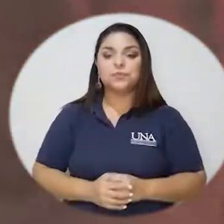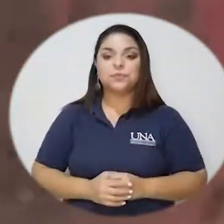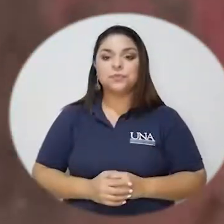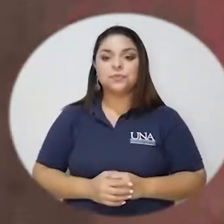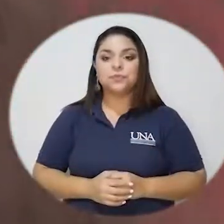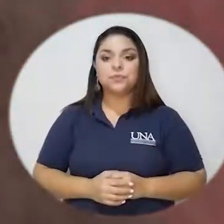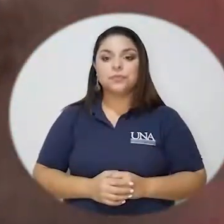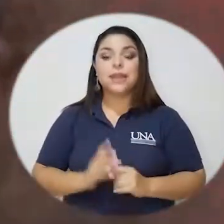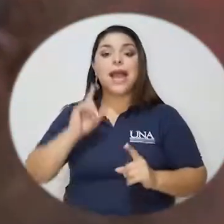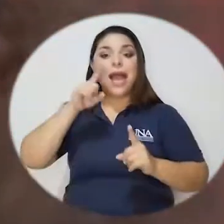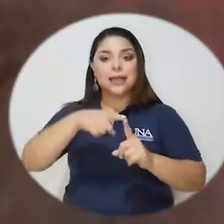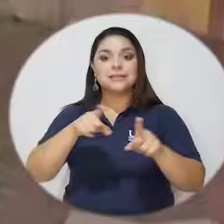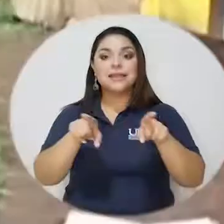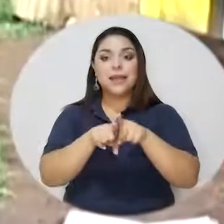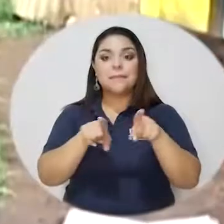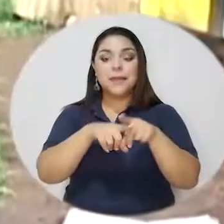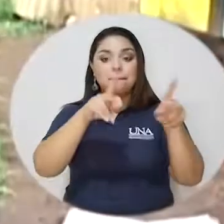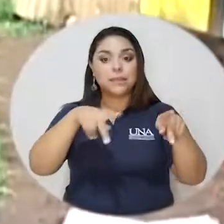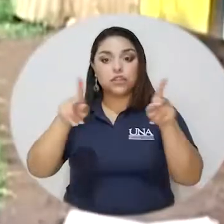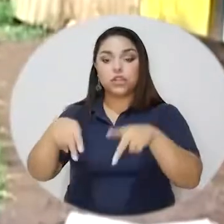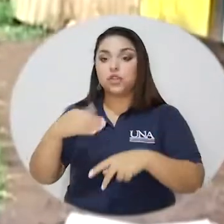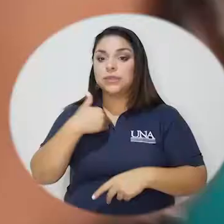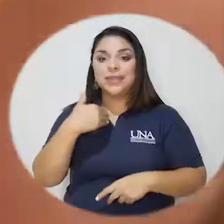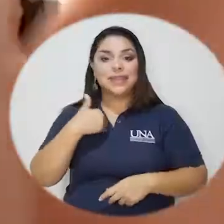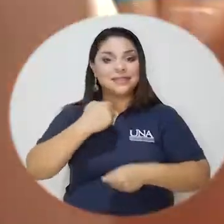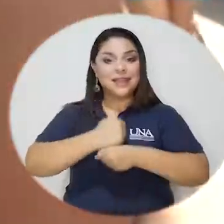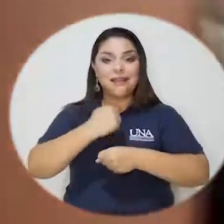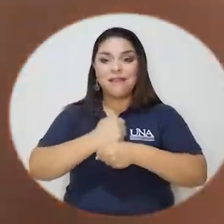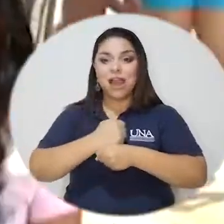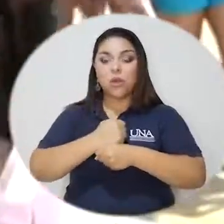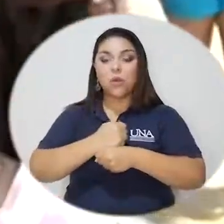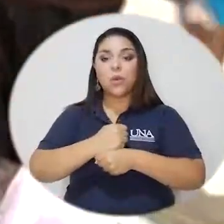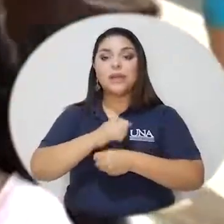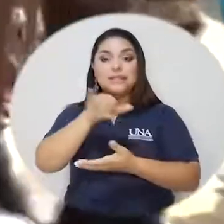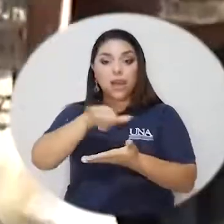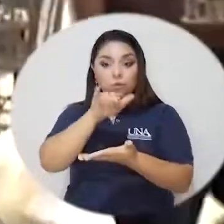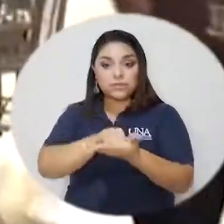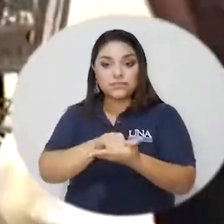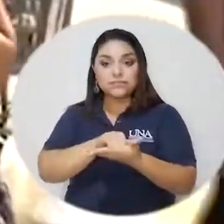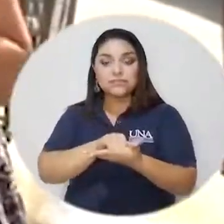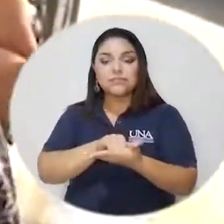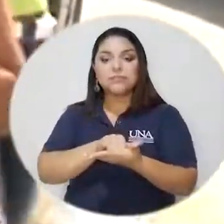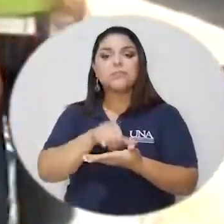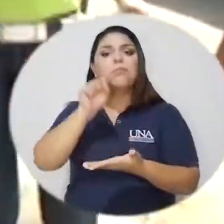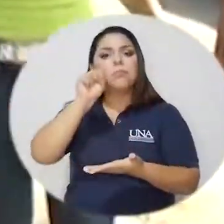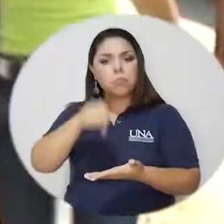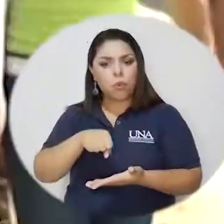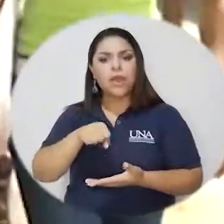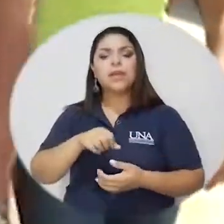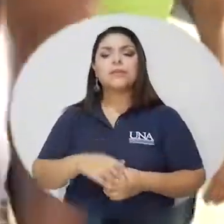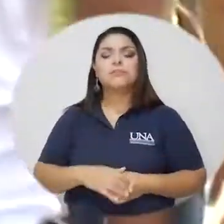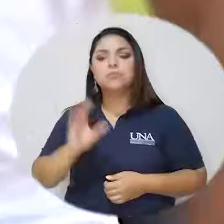Desde luego que hasta incluso la gente que está desempleada en la meseta central podría